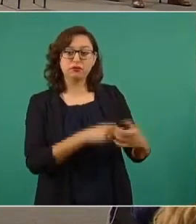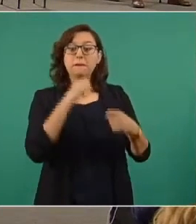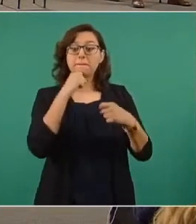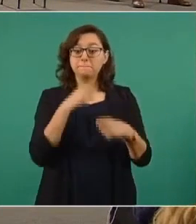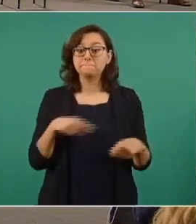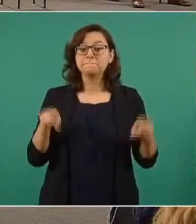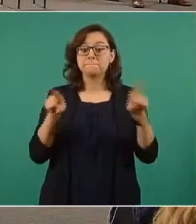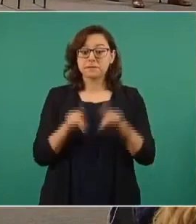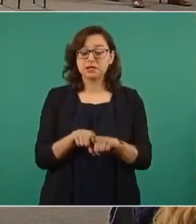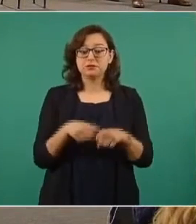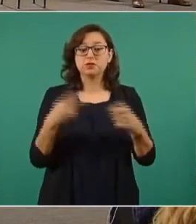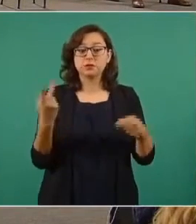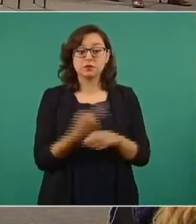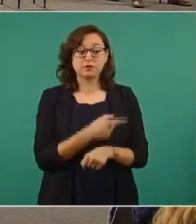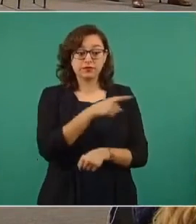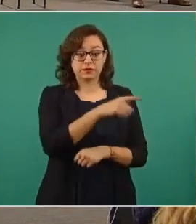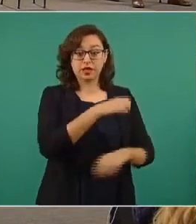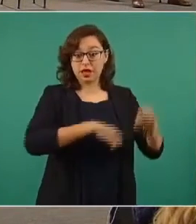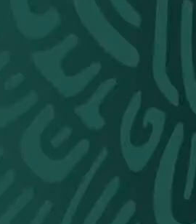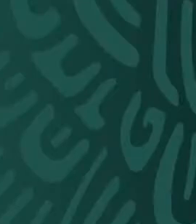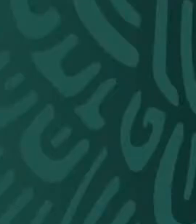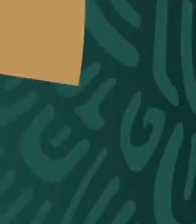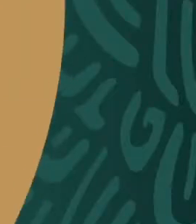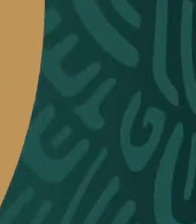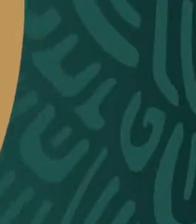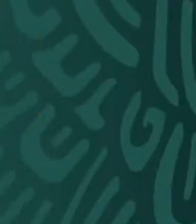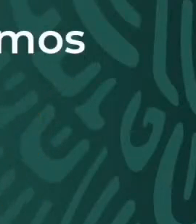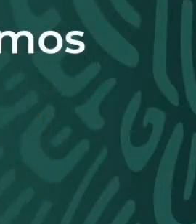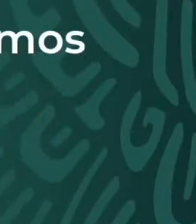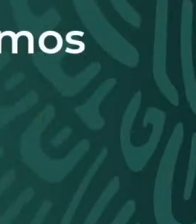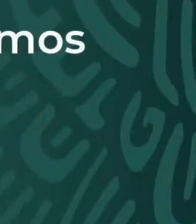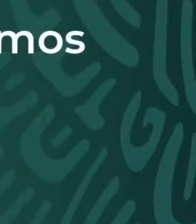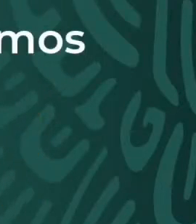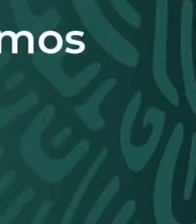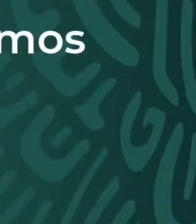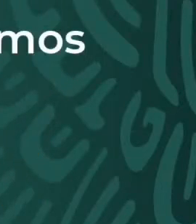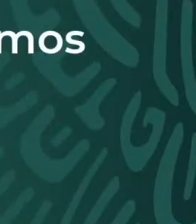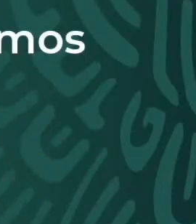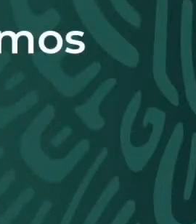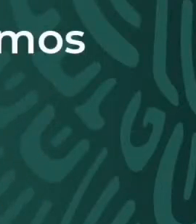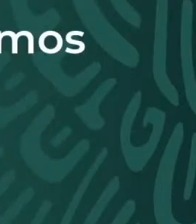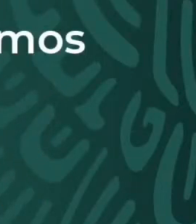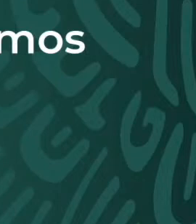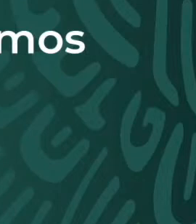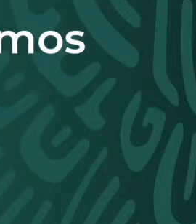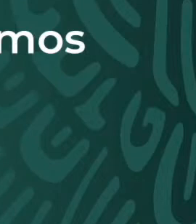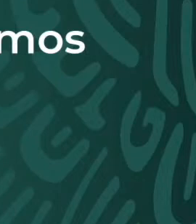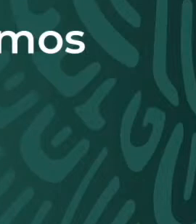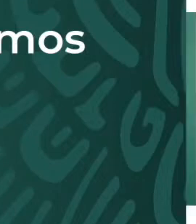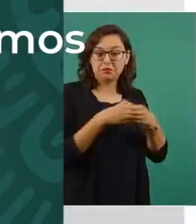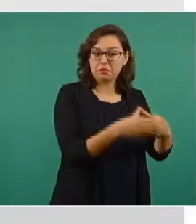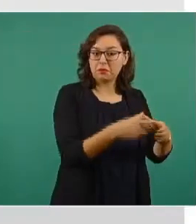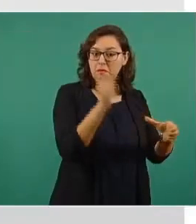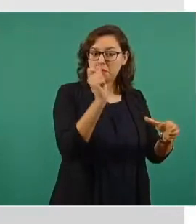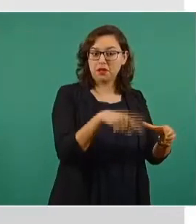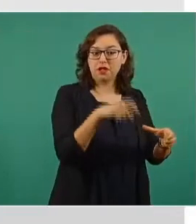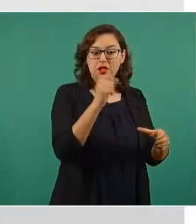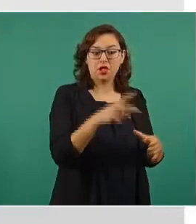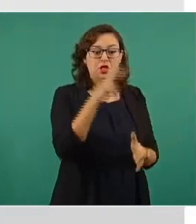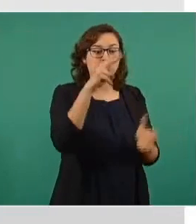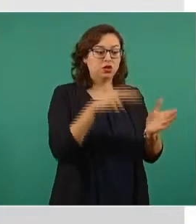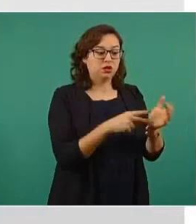acapararon, concentraron y almacenaron medicamentos para enriquecimiento personal. De 2012